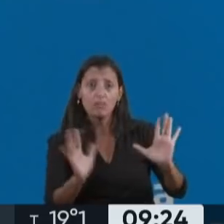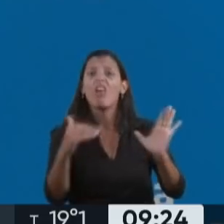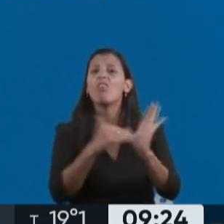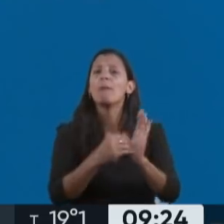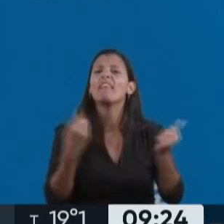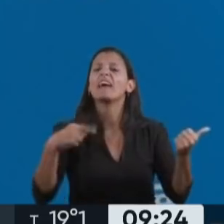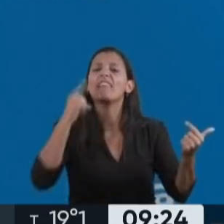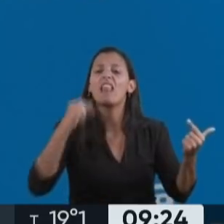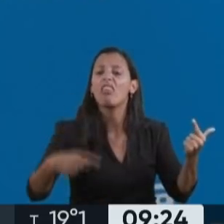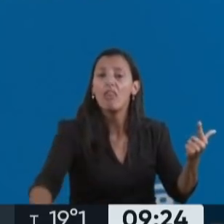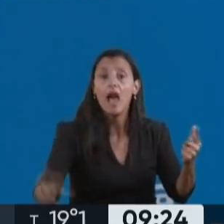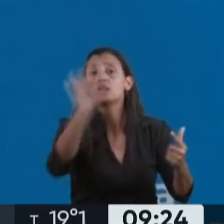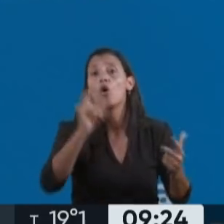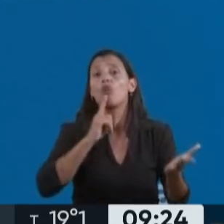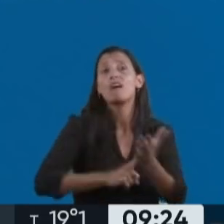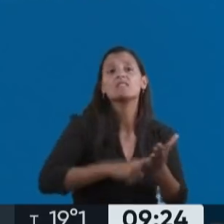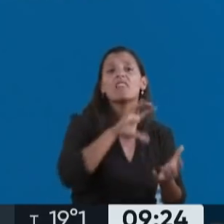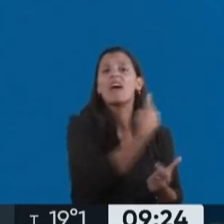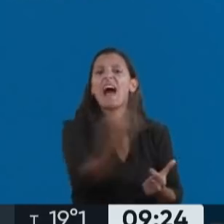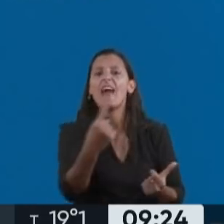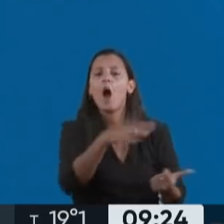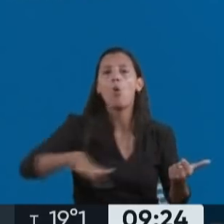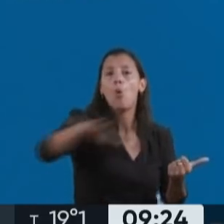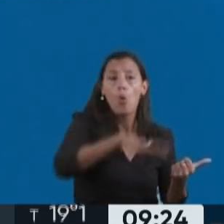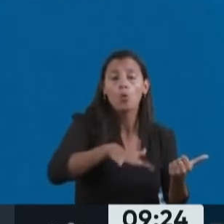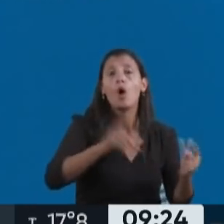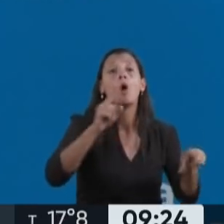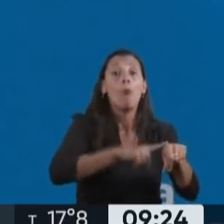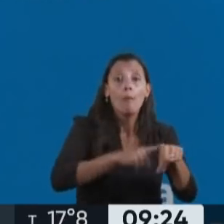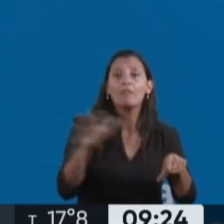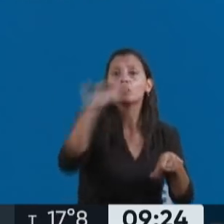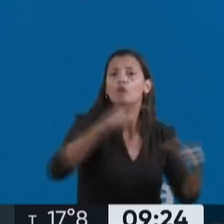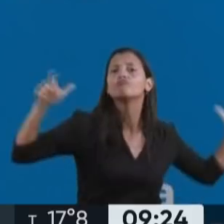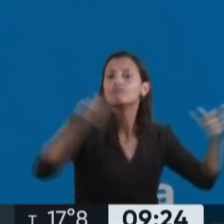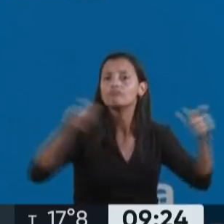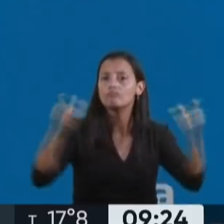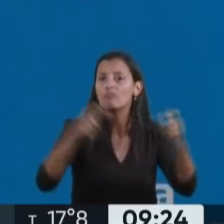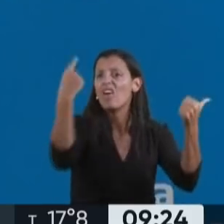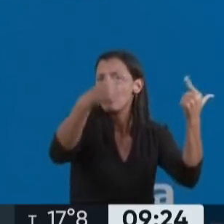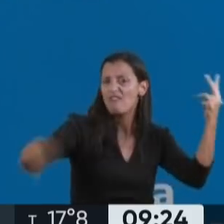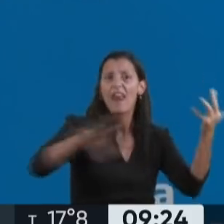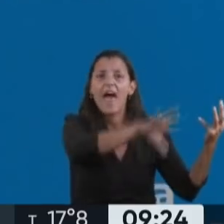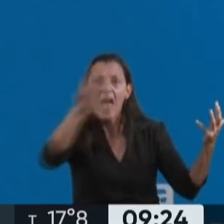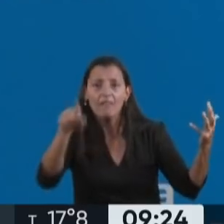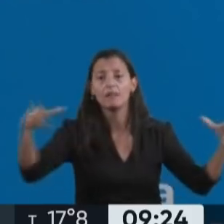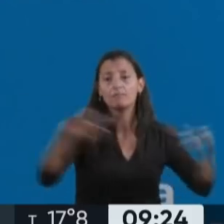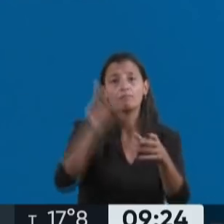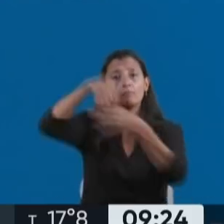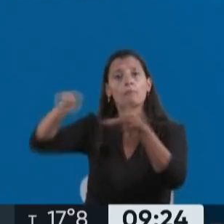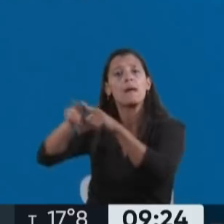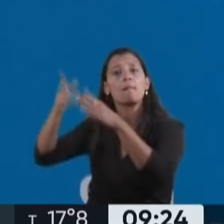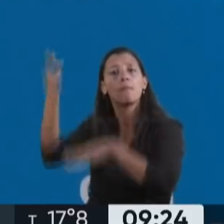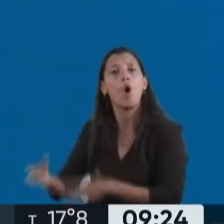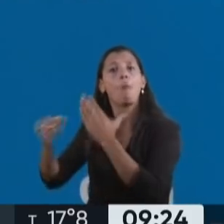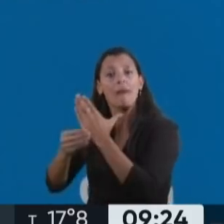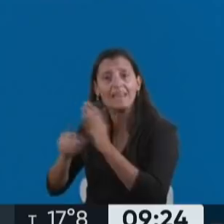los distritos. Eso se decide en el marco de las reuniones generales que tienen los ministros de salud de los diferentes distritos con la ministra y con el